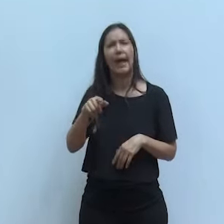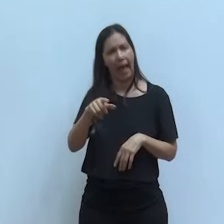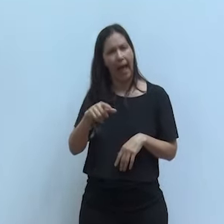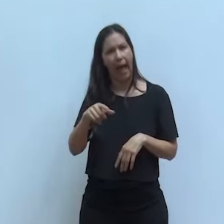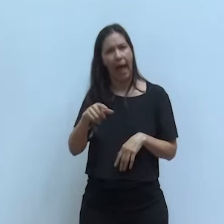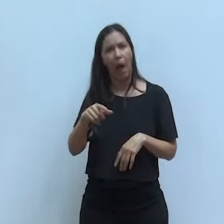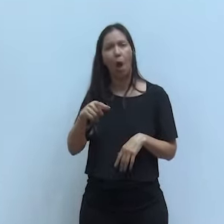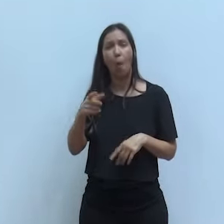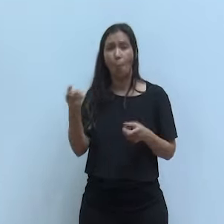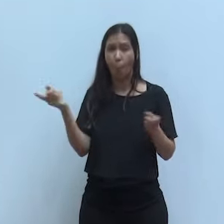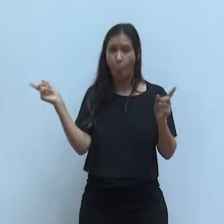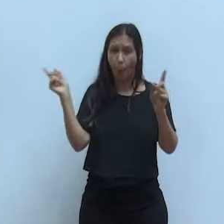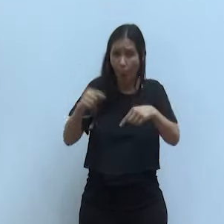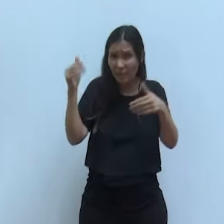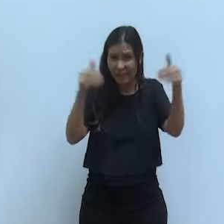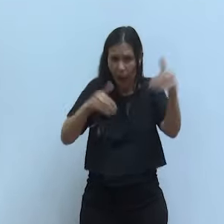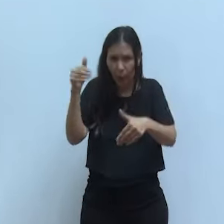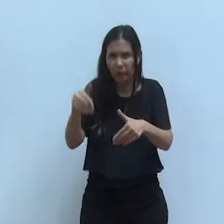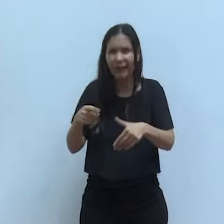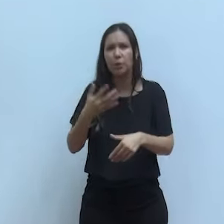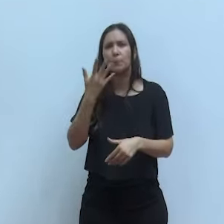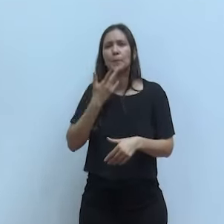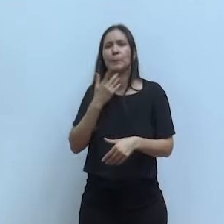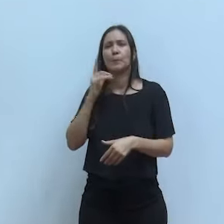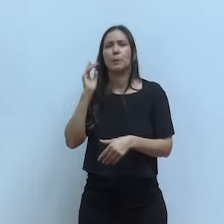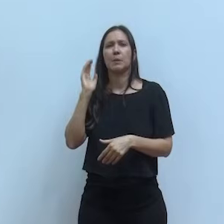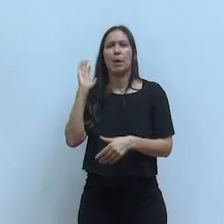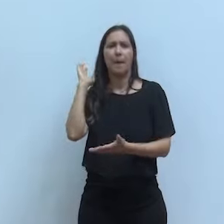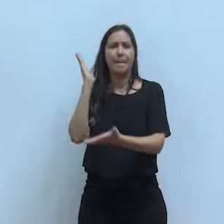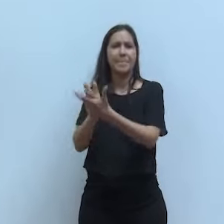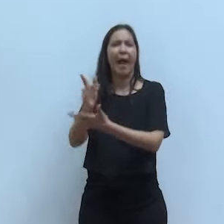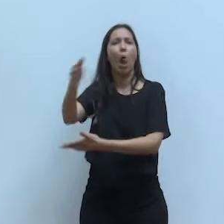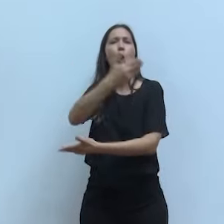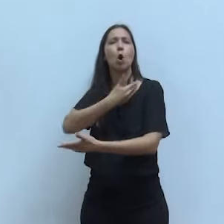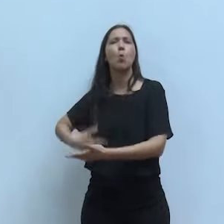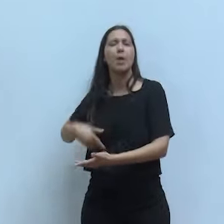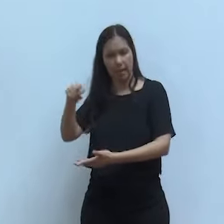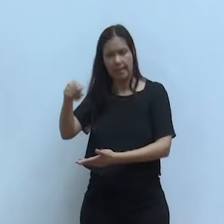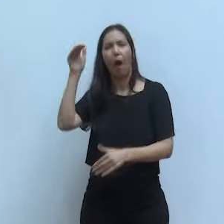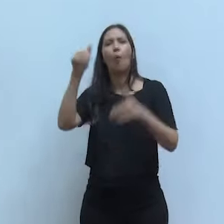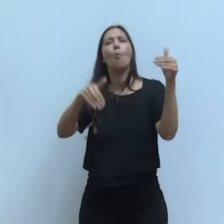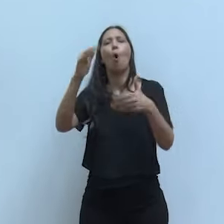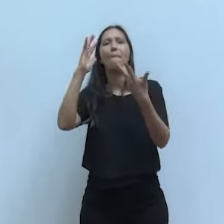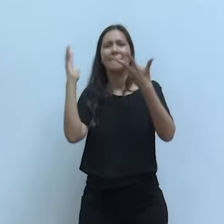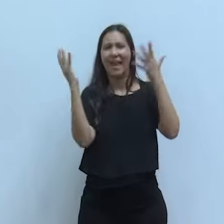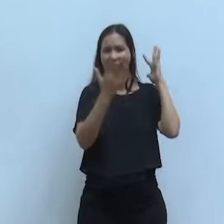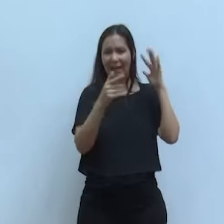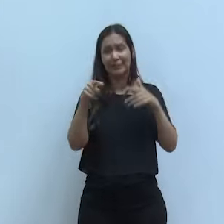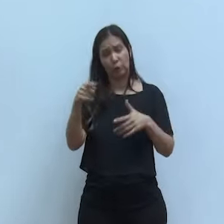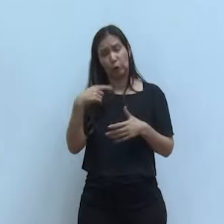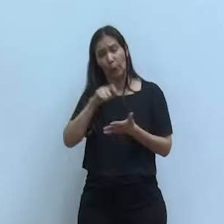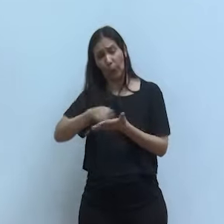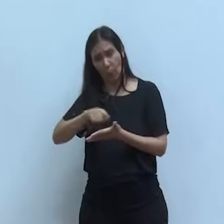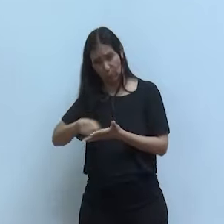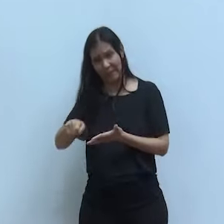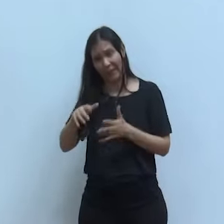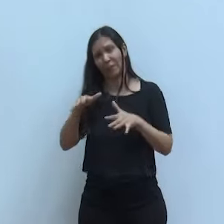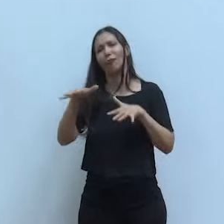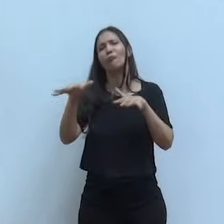votos se le van por qué Porque ocurrió un fenómeno que yo preva que iba a ocurrir lo escribí en alguna de estas